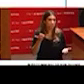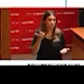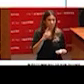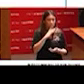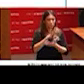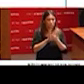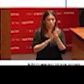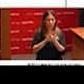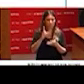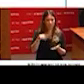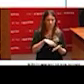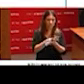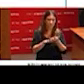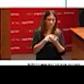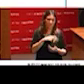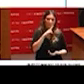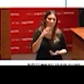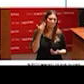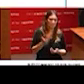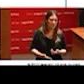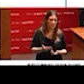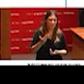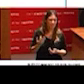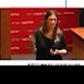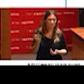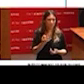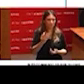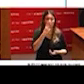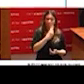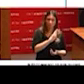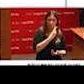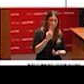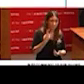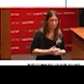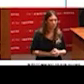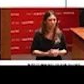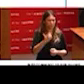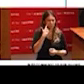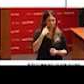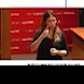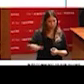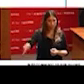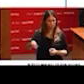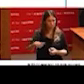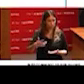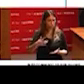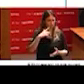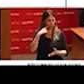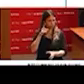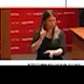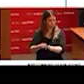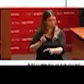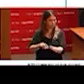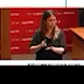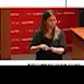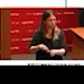porque también lo hemos comentado tiene otros valores de de de compromiso tienen mucha más presencia dentro de